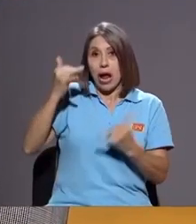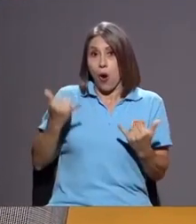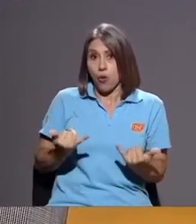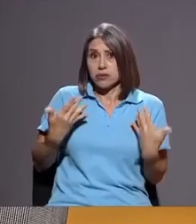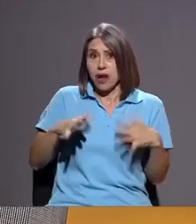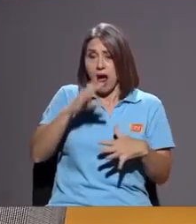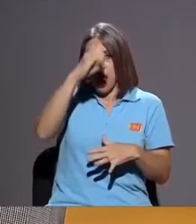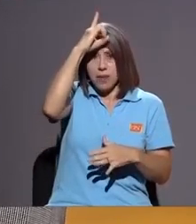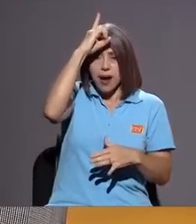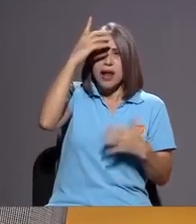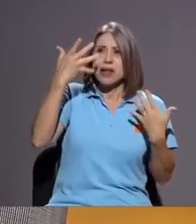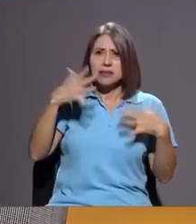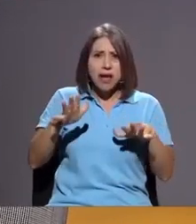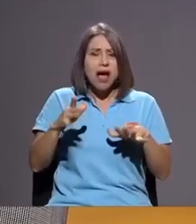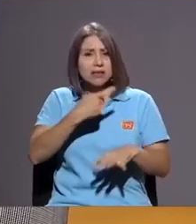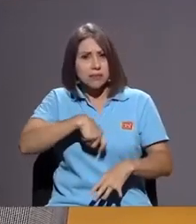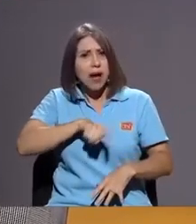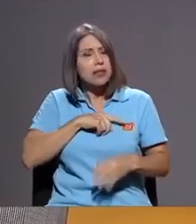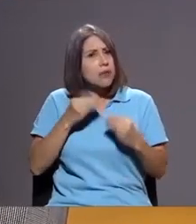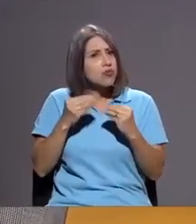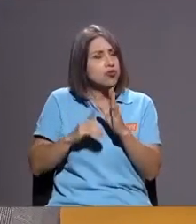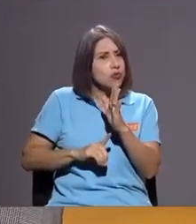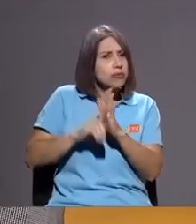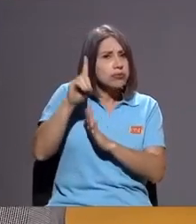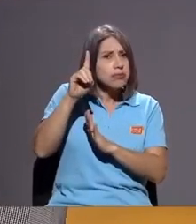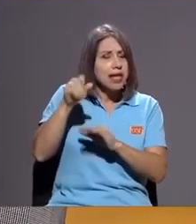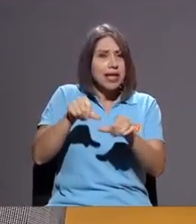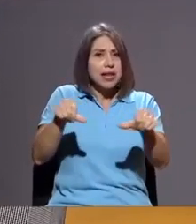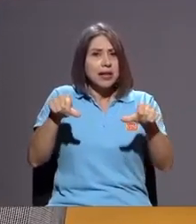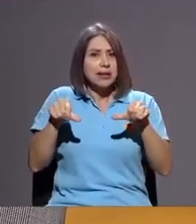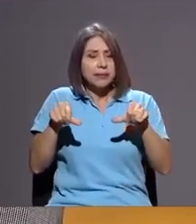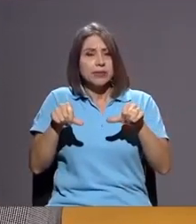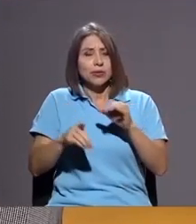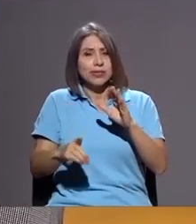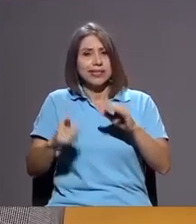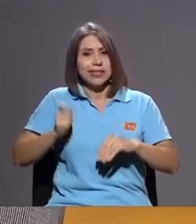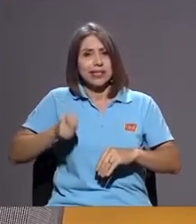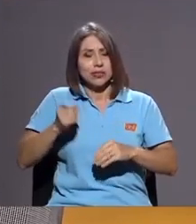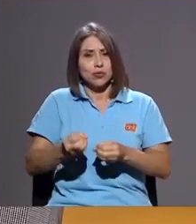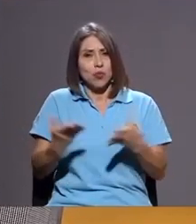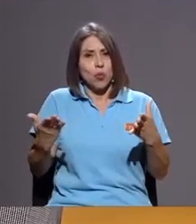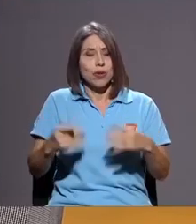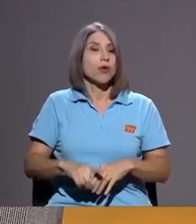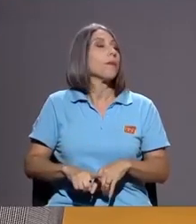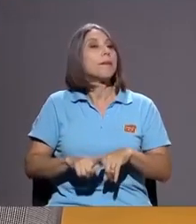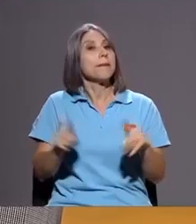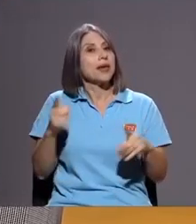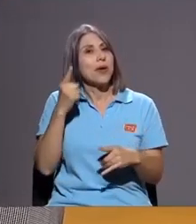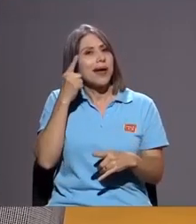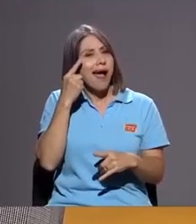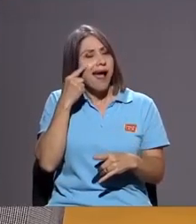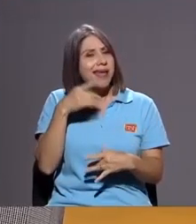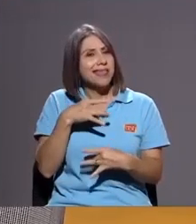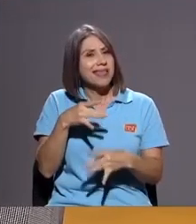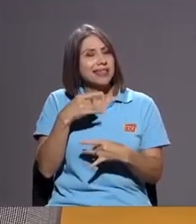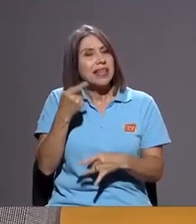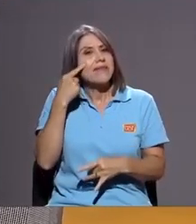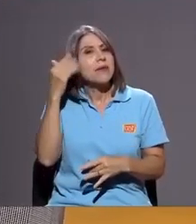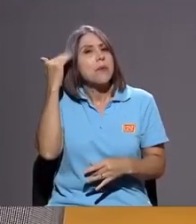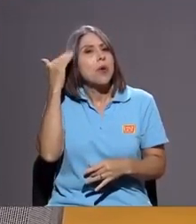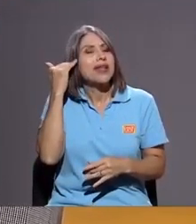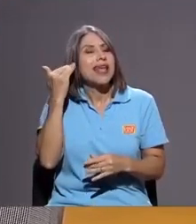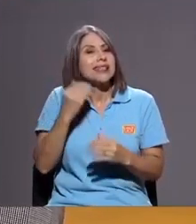Alemania y en España, sobre todo en el ámbito del derecho público, pero es muy interesante ver por qué se desarrolla el derecho público.